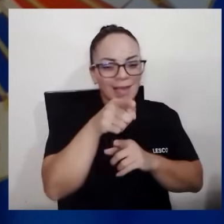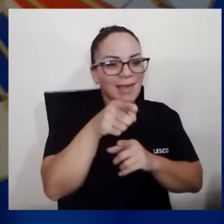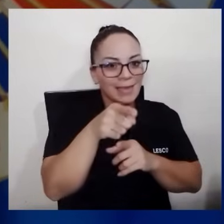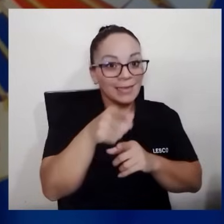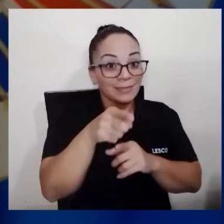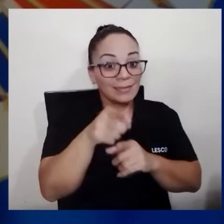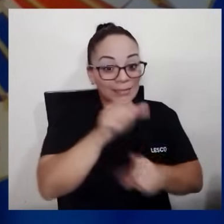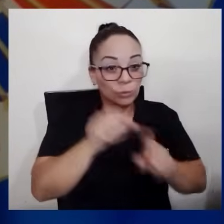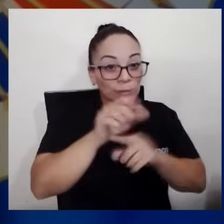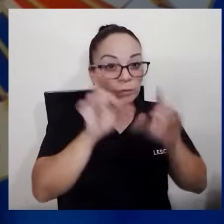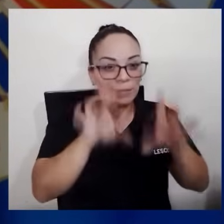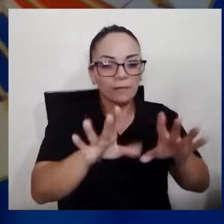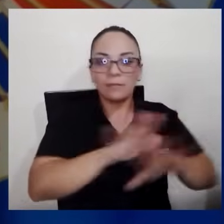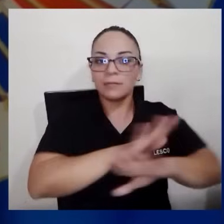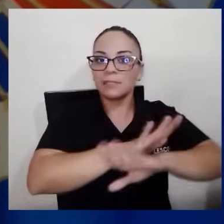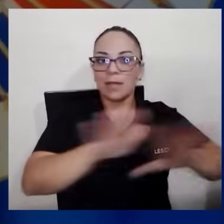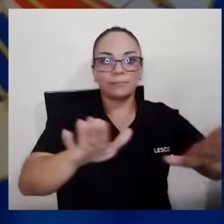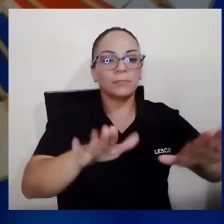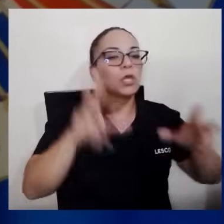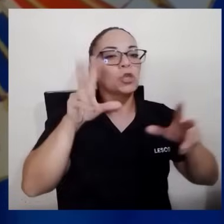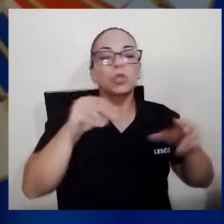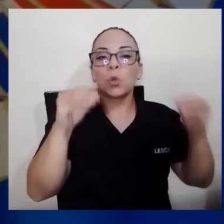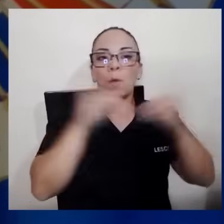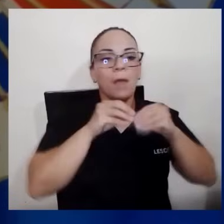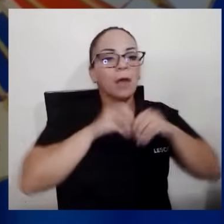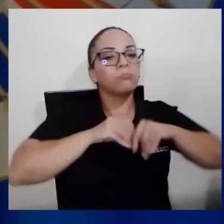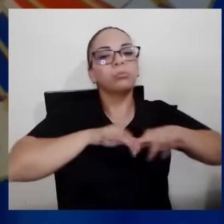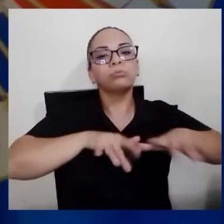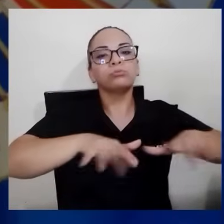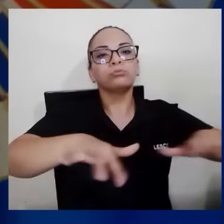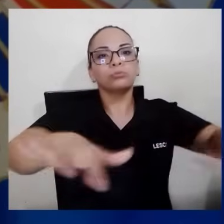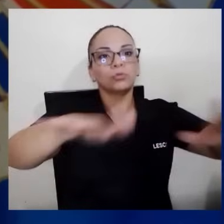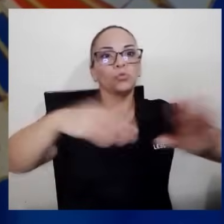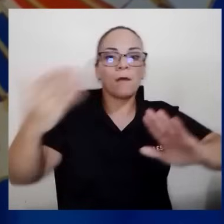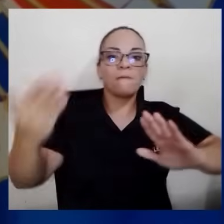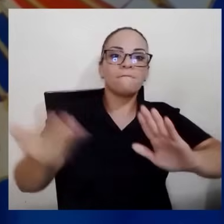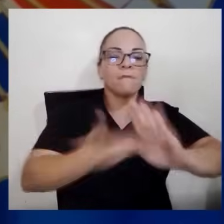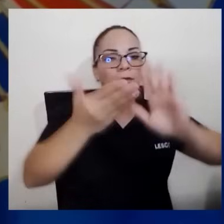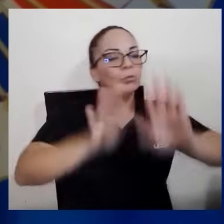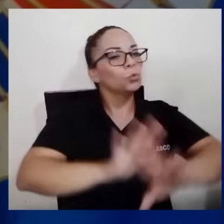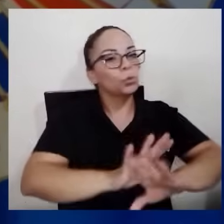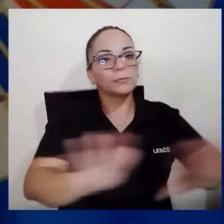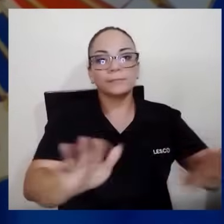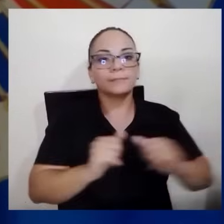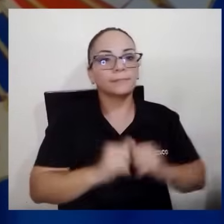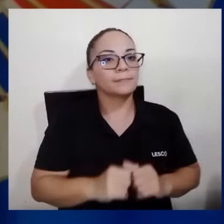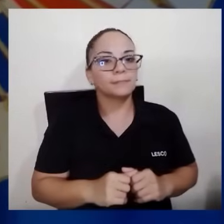extender sus efectos nefastos por cada uno de nuestros